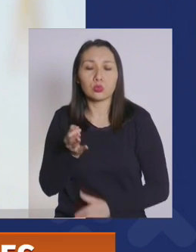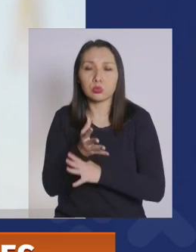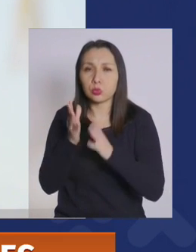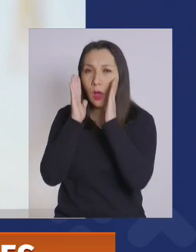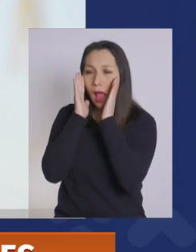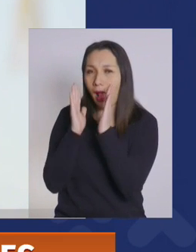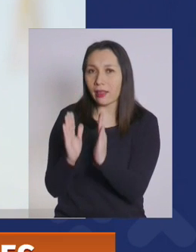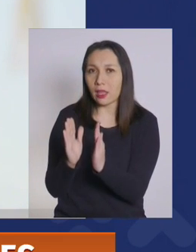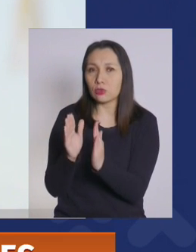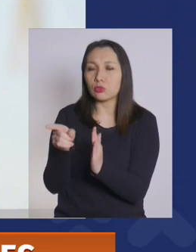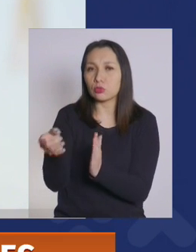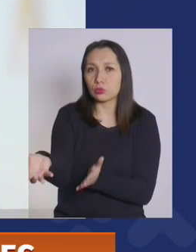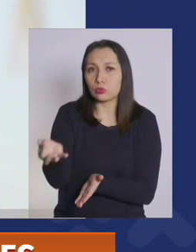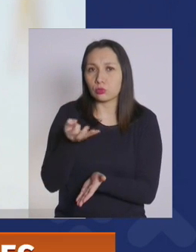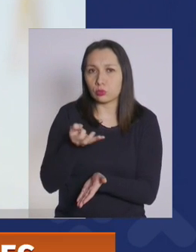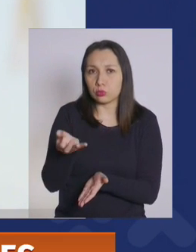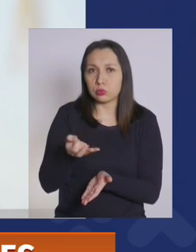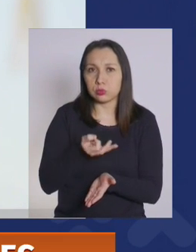mucha atención su voz.